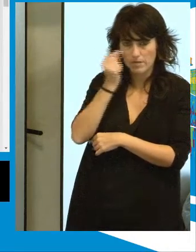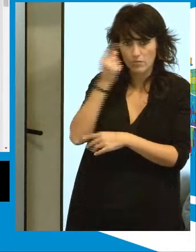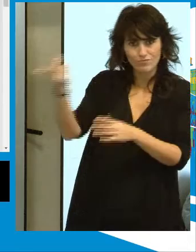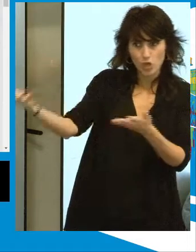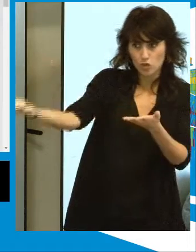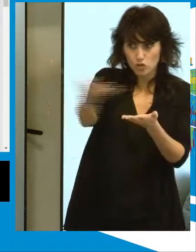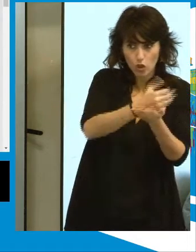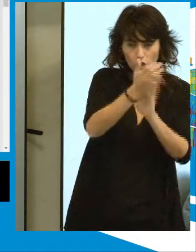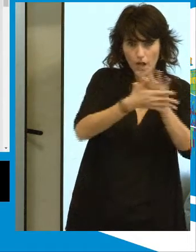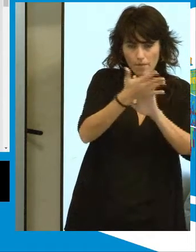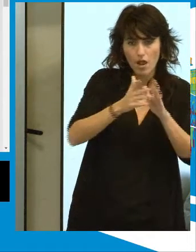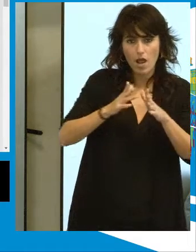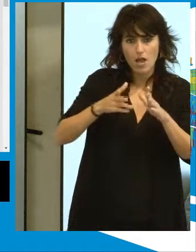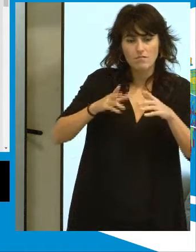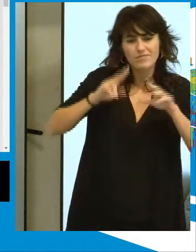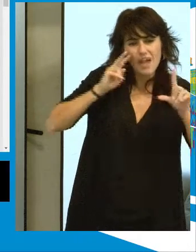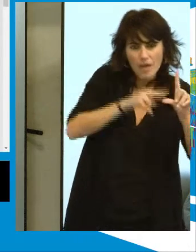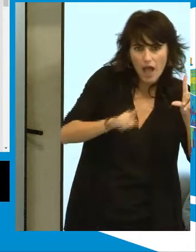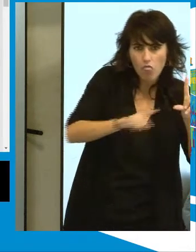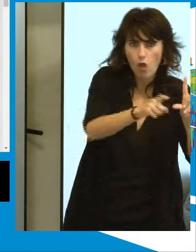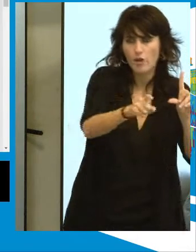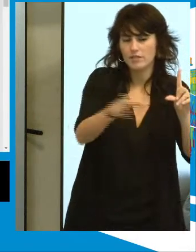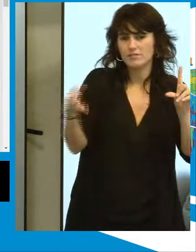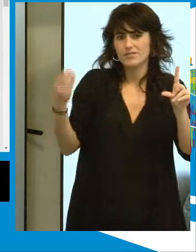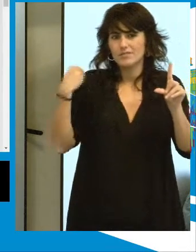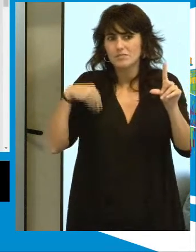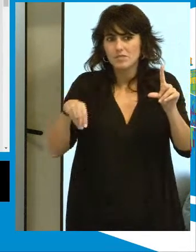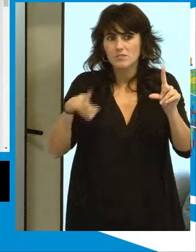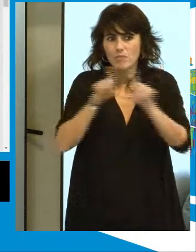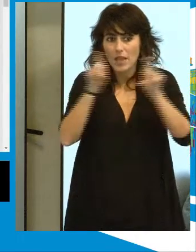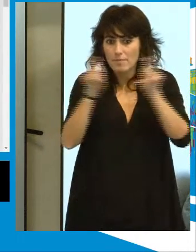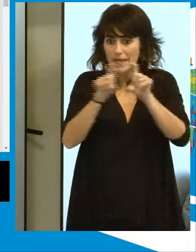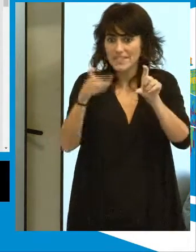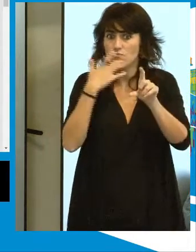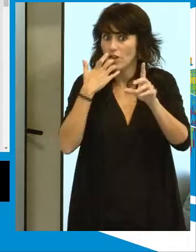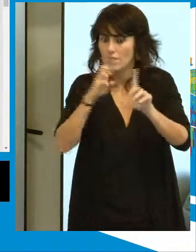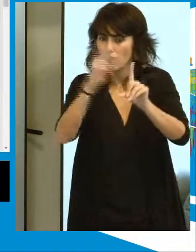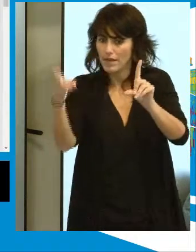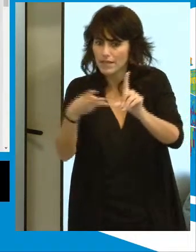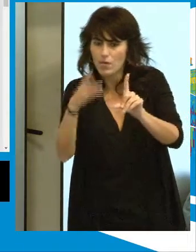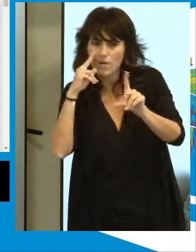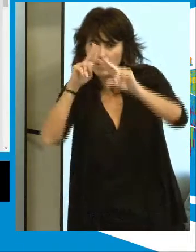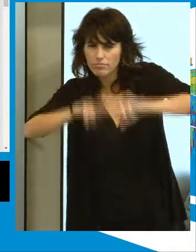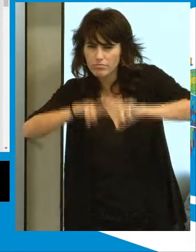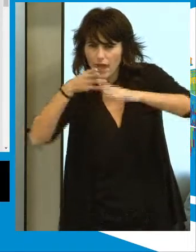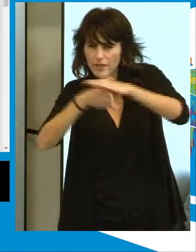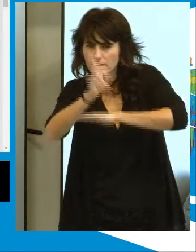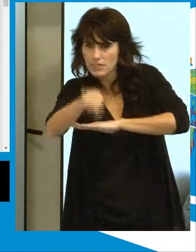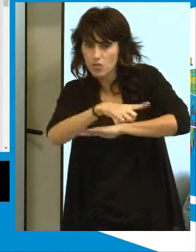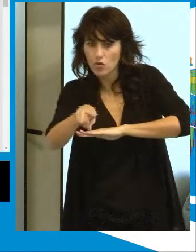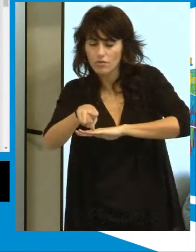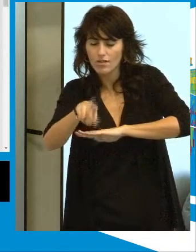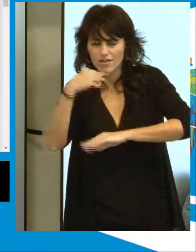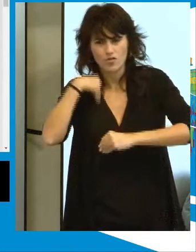estáis hablando de validadores, de cuando os dan las empresas las páginas web para que veáis la accesibilidad. Y yo creo que se está haciendo